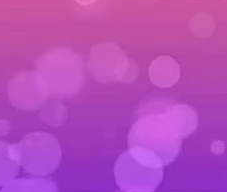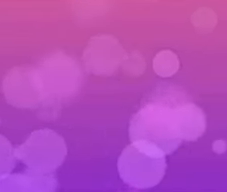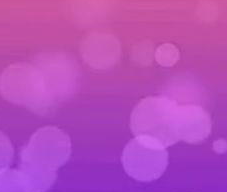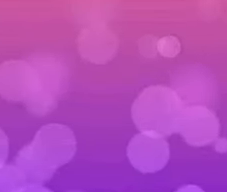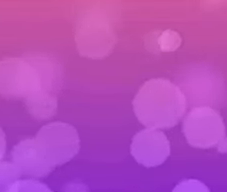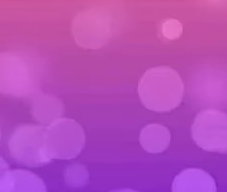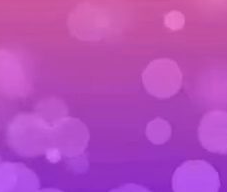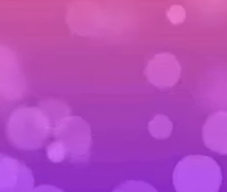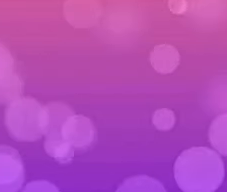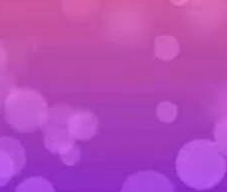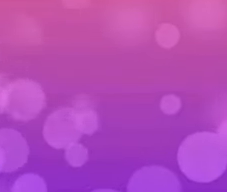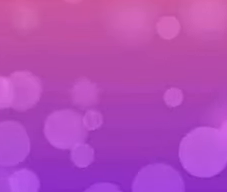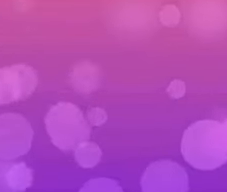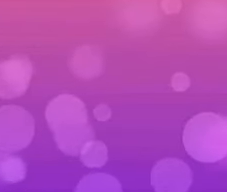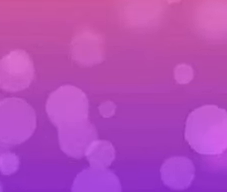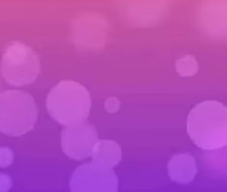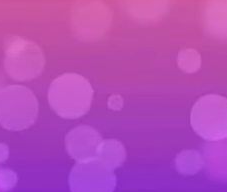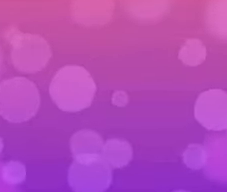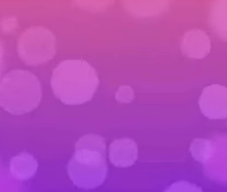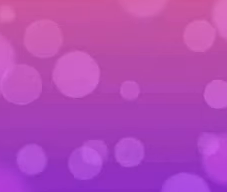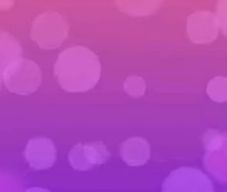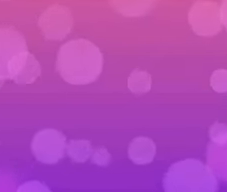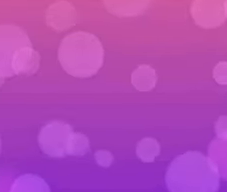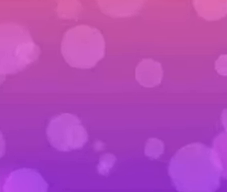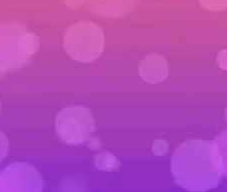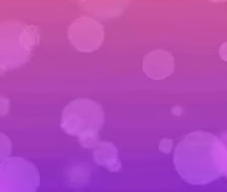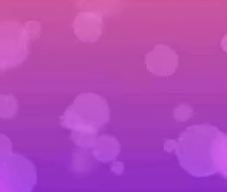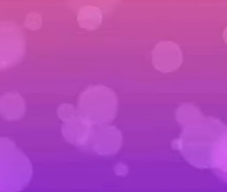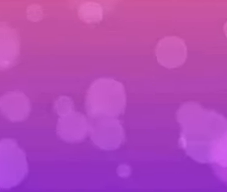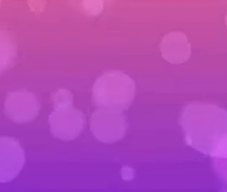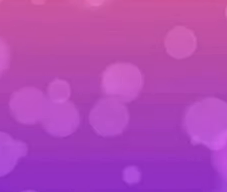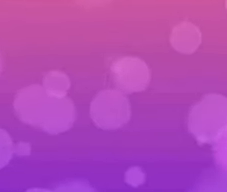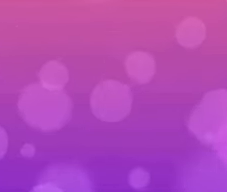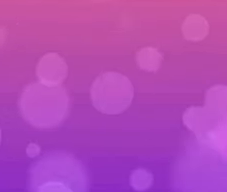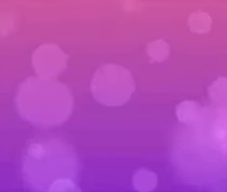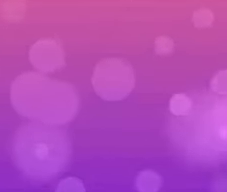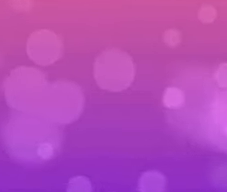bonito yo me gané la Loto nos vemos en el próximo sorteo loto